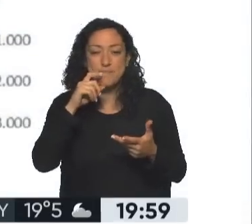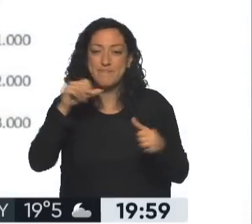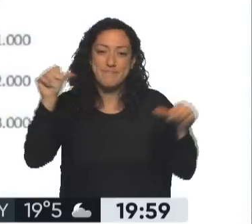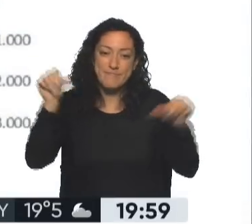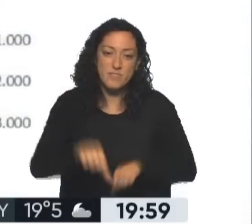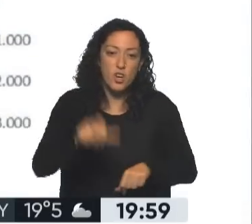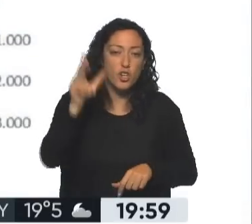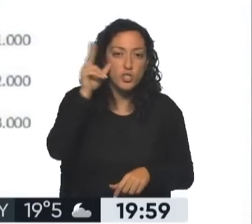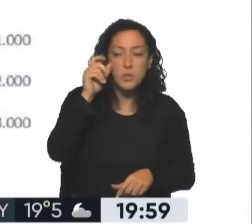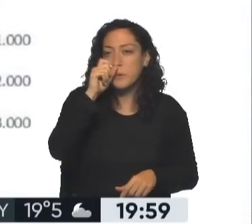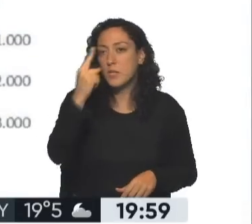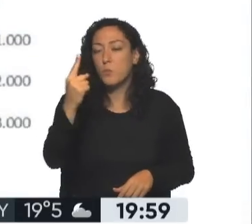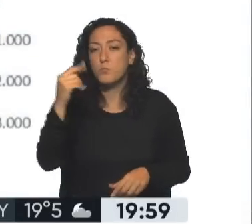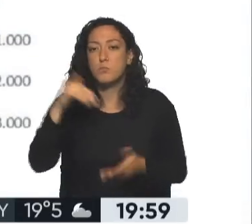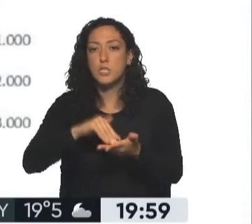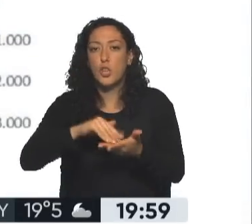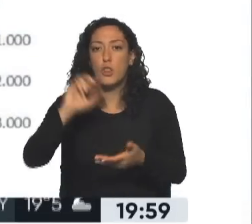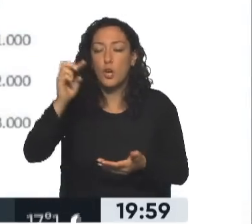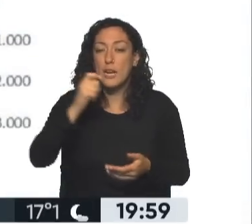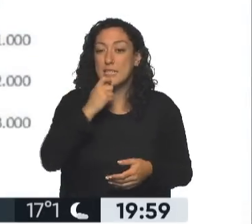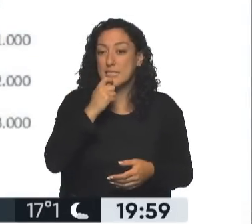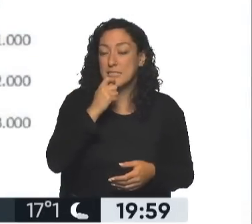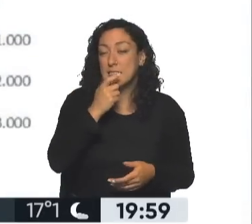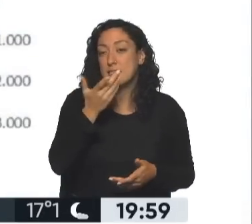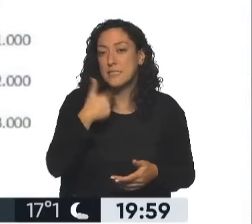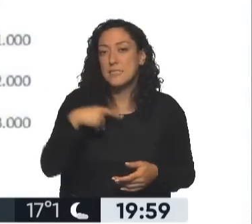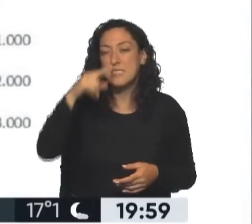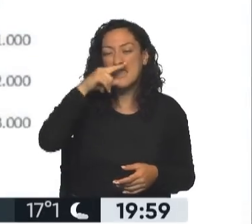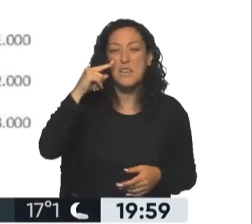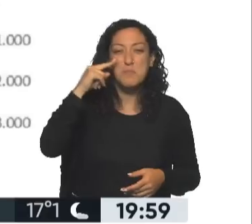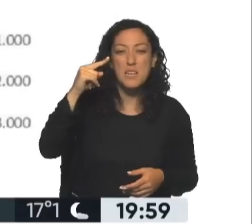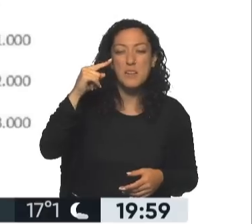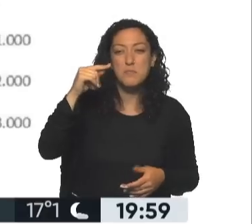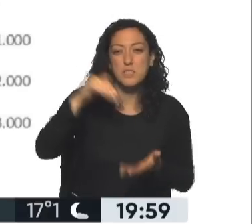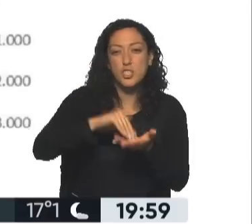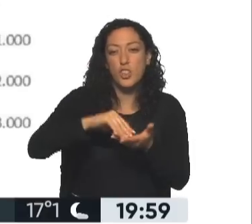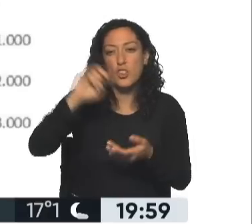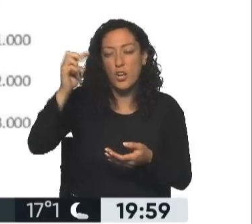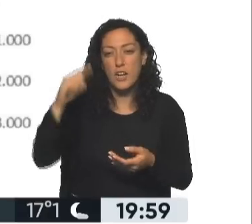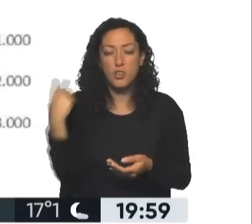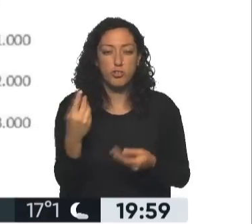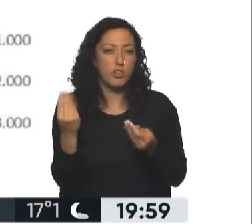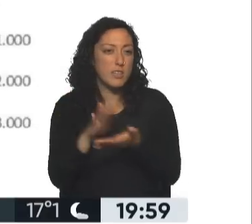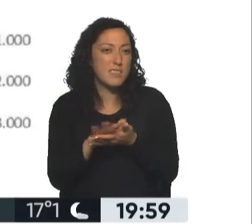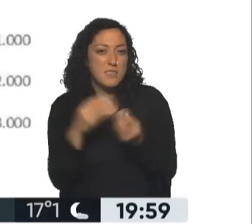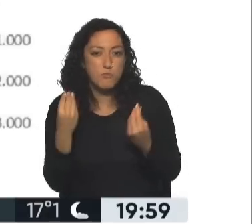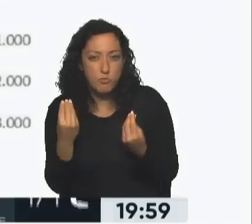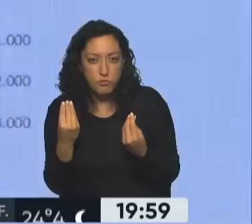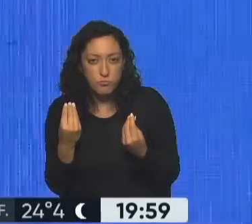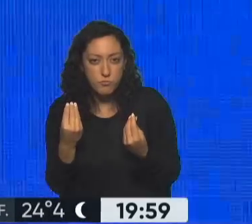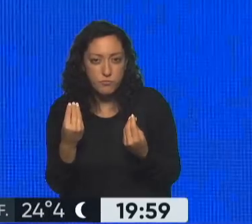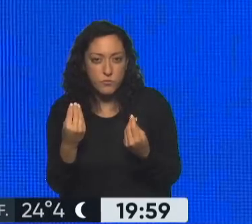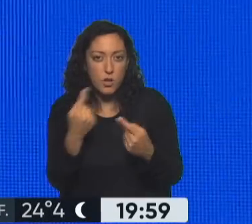821 millones de dólares. 7.100 millones de dólares por la regulación. ¿Qué hicimos? No es que le sacábamos